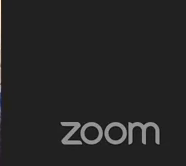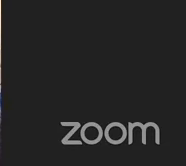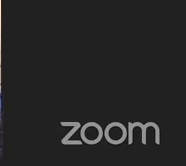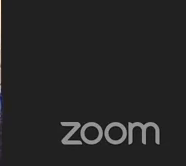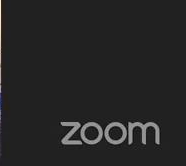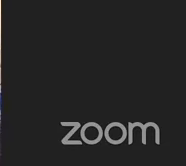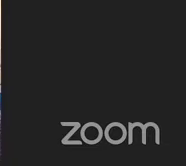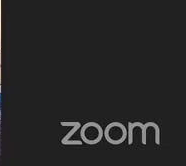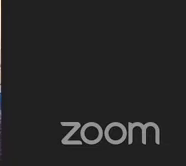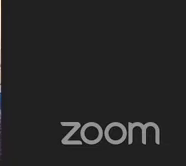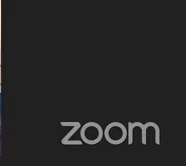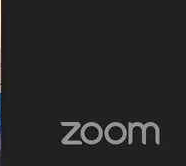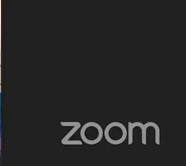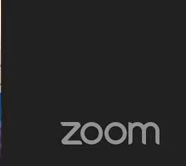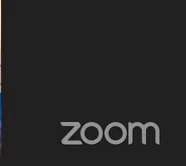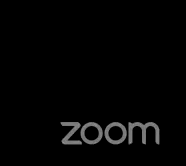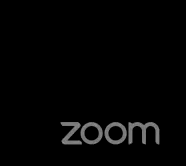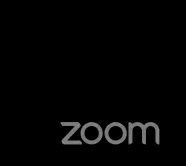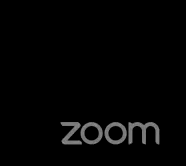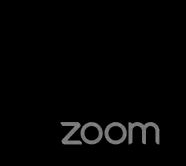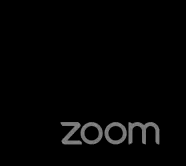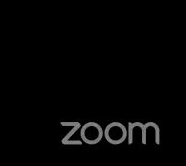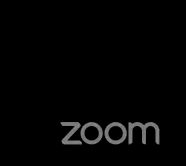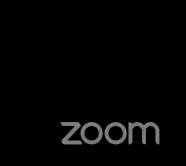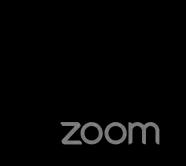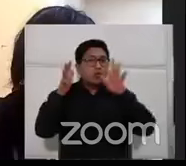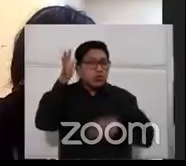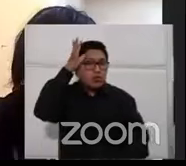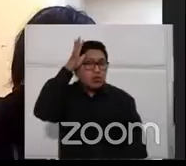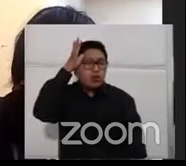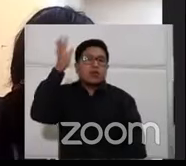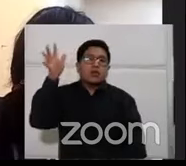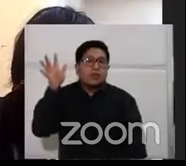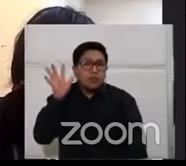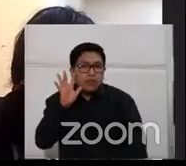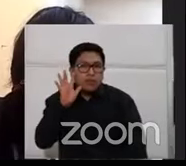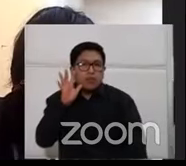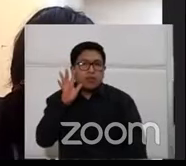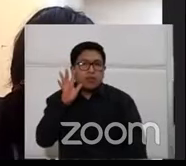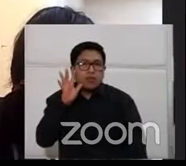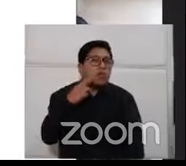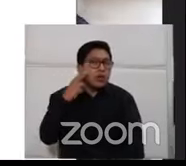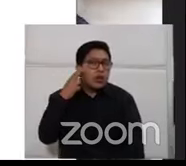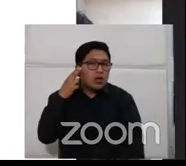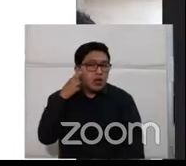adolescentes no tienen su mamá o no tienen su papá son huérfanos